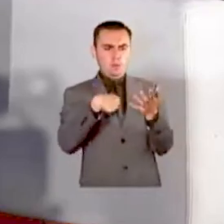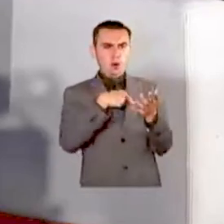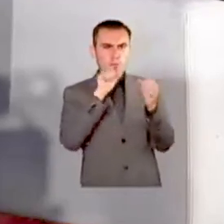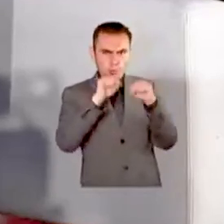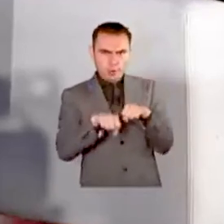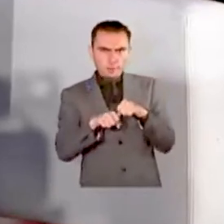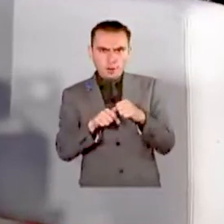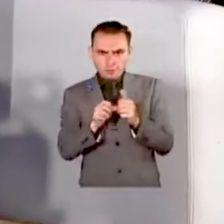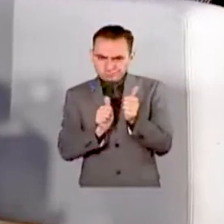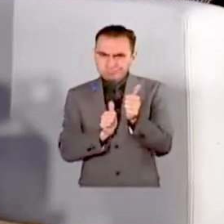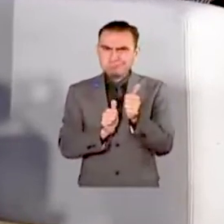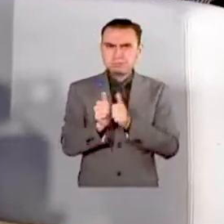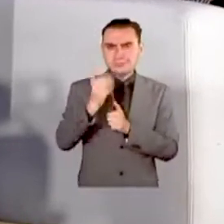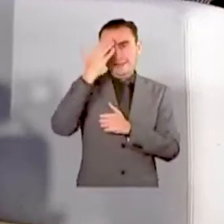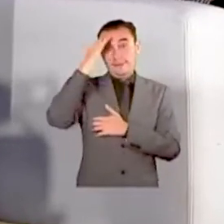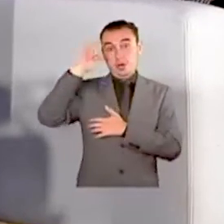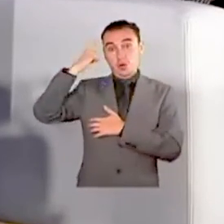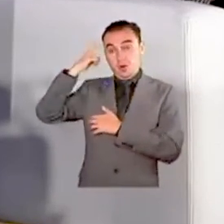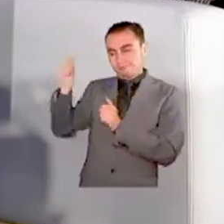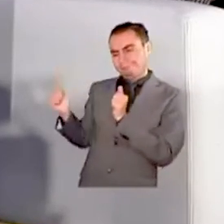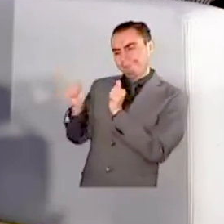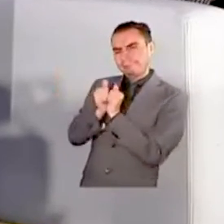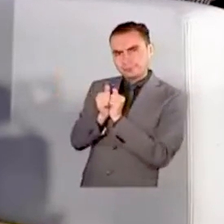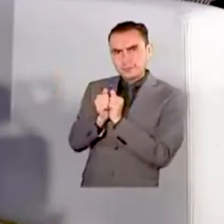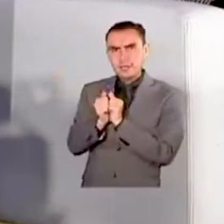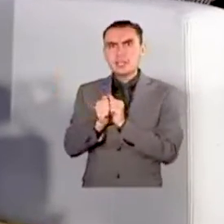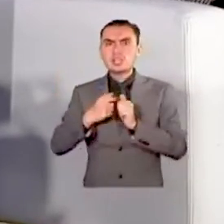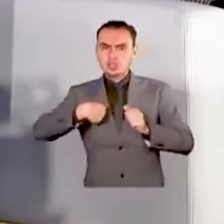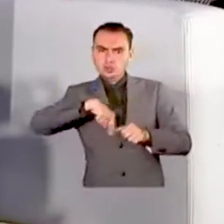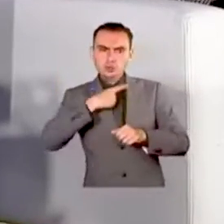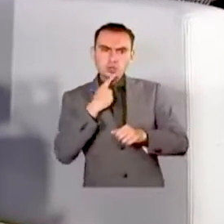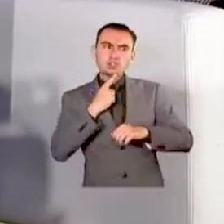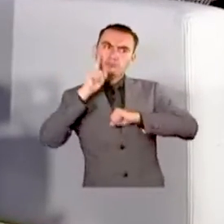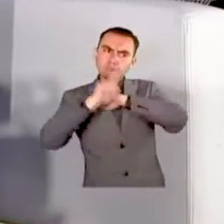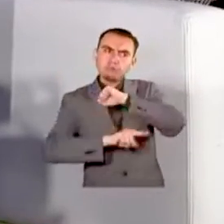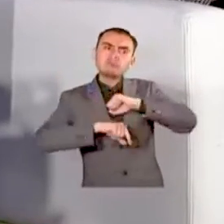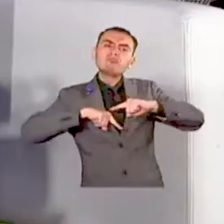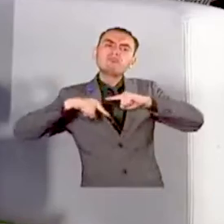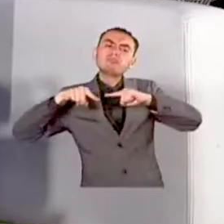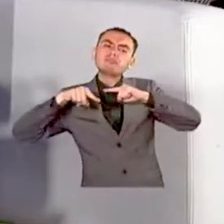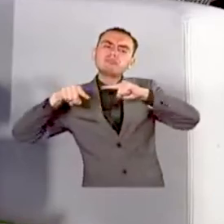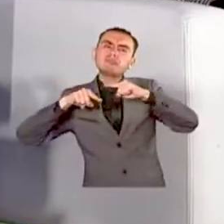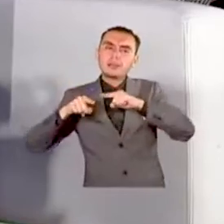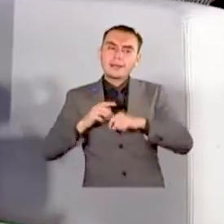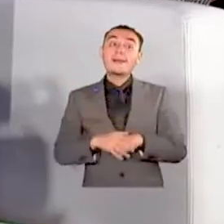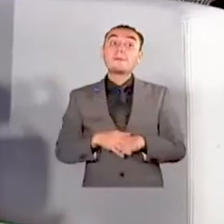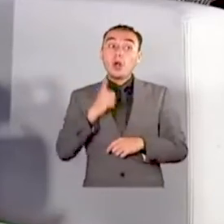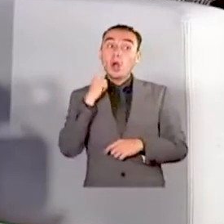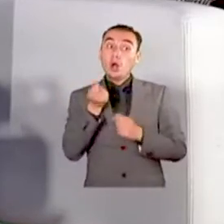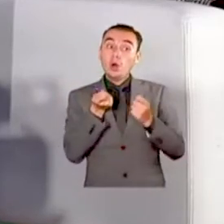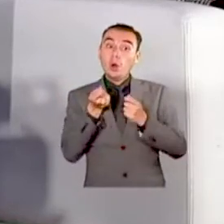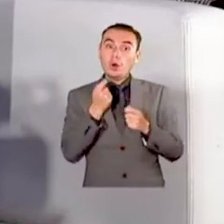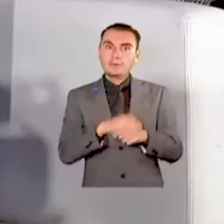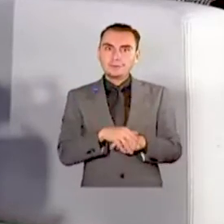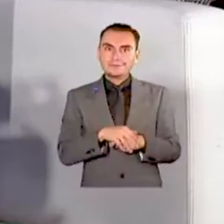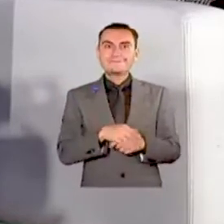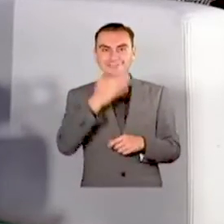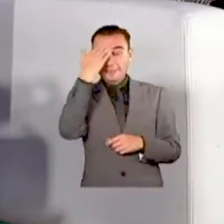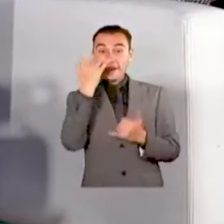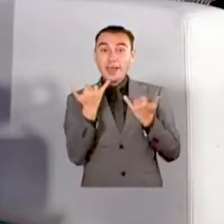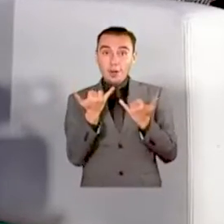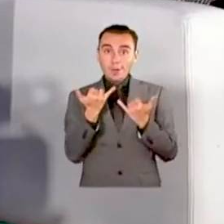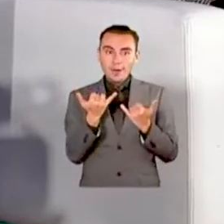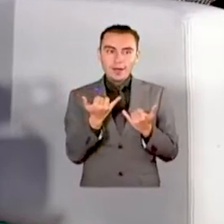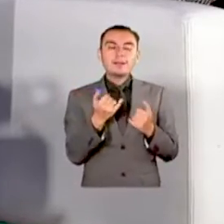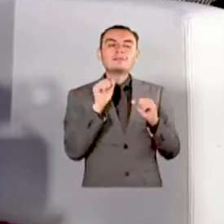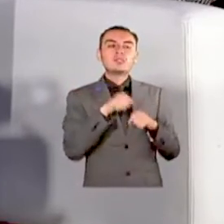sacar adelante al lado del gobierno y disciplinando cuando ello hubiera lugar, apretando cuando ello hubiera lugar, para que hoy en